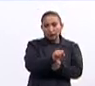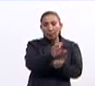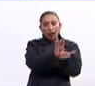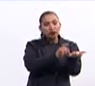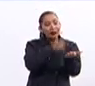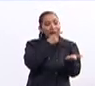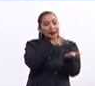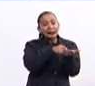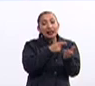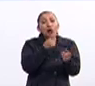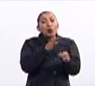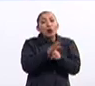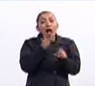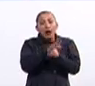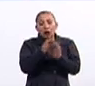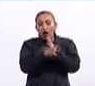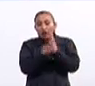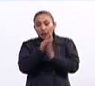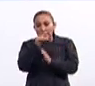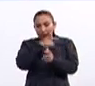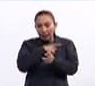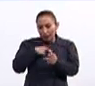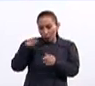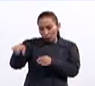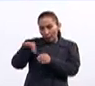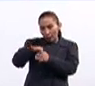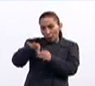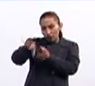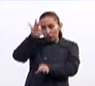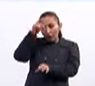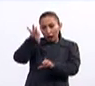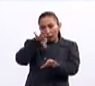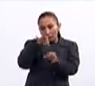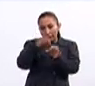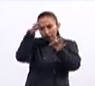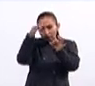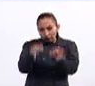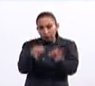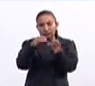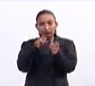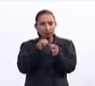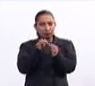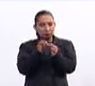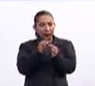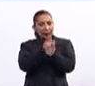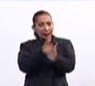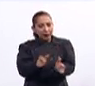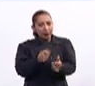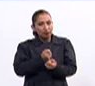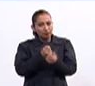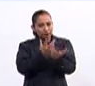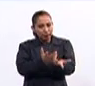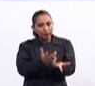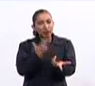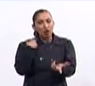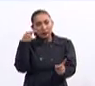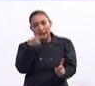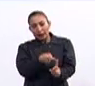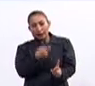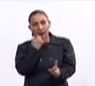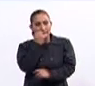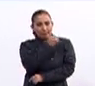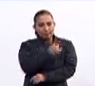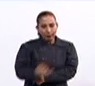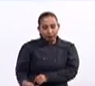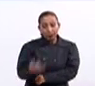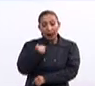Constitución nos dice cuáles son los elementos mínimos que debe de tener una elección para ser íntegra, auténtica, genuina, libre, espontánea, objetiva,